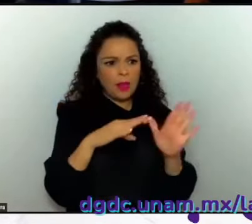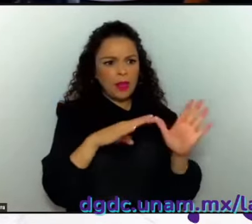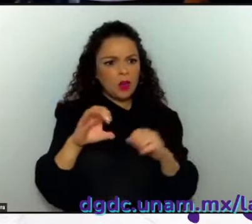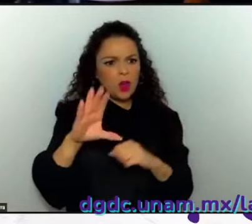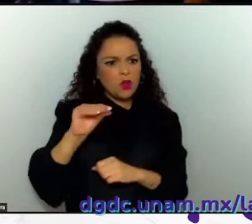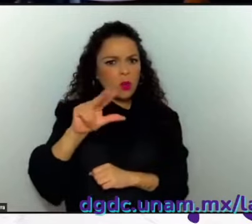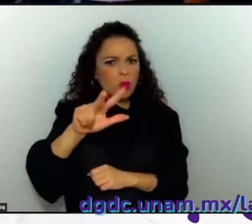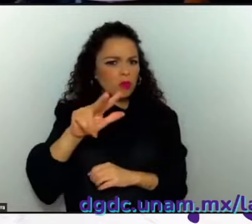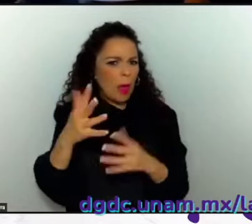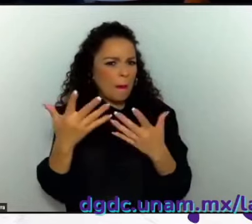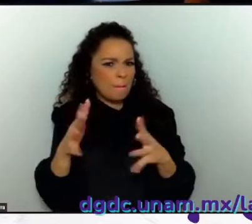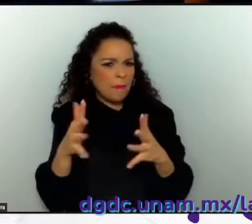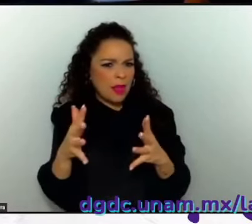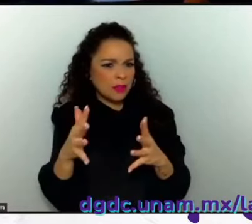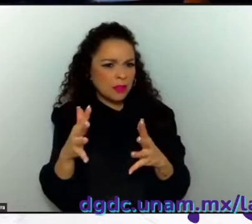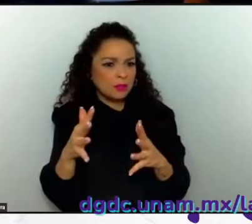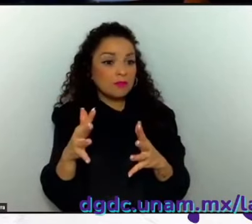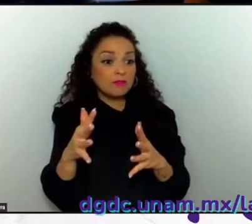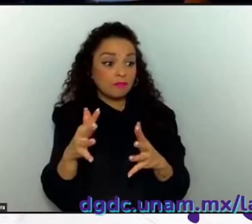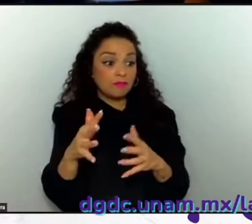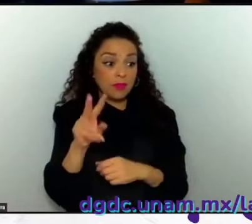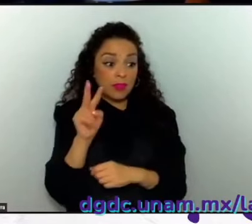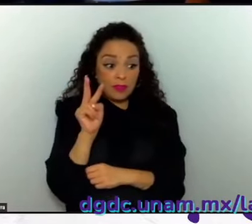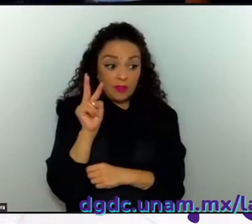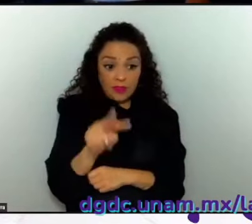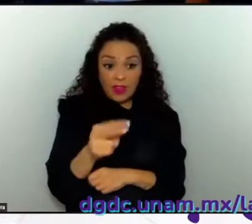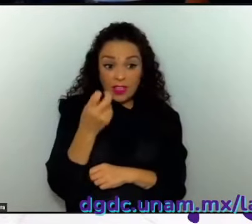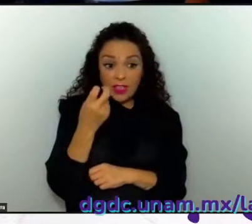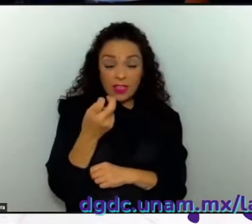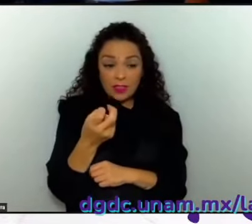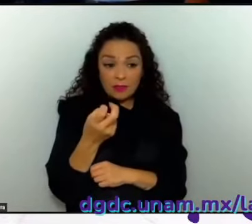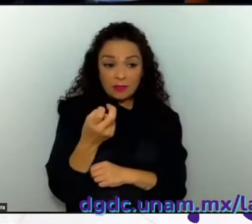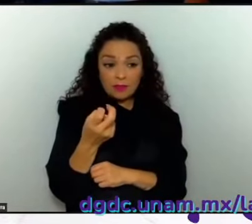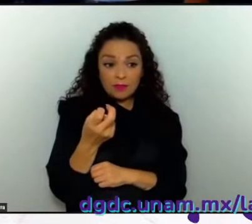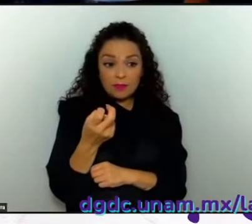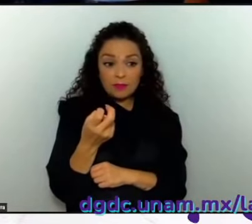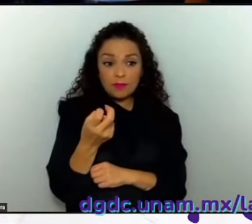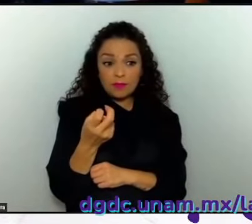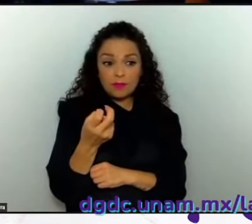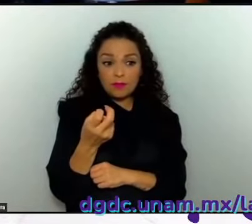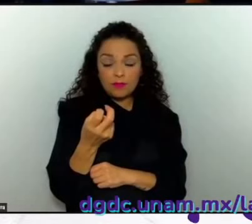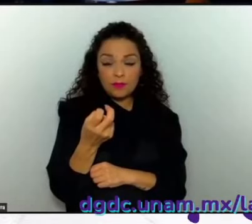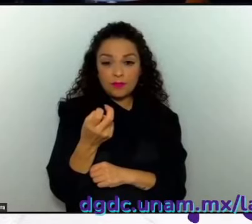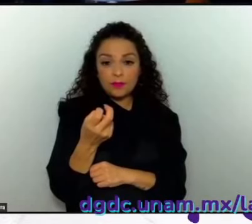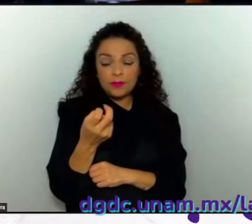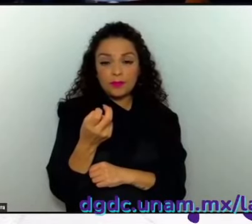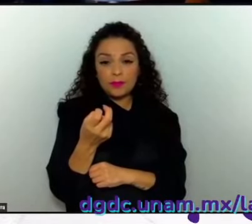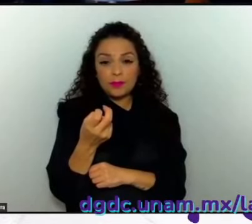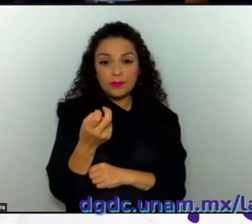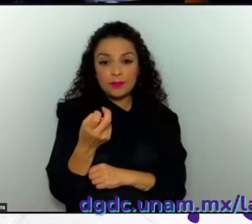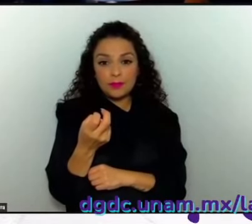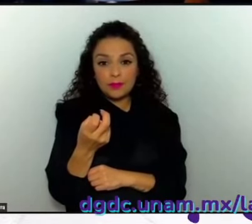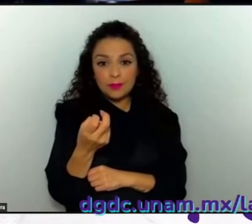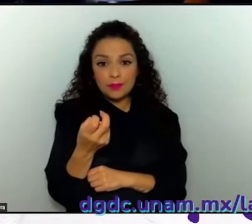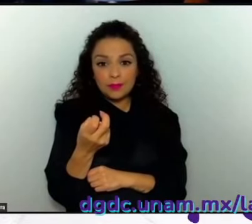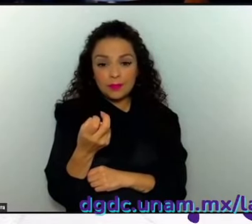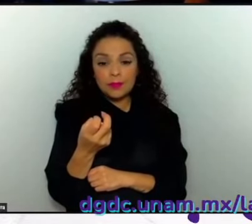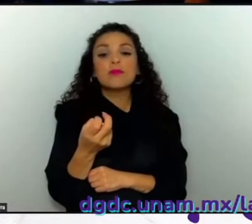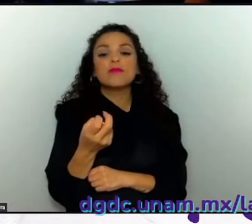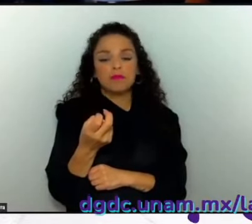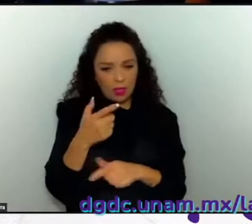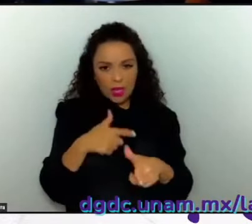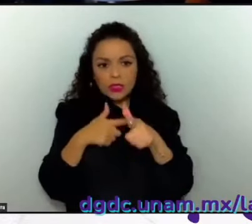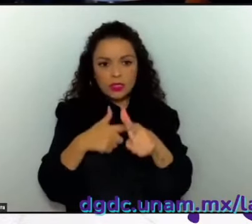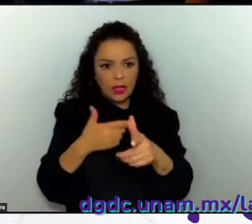por ahí. O sea que realmente es algo que todavía obviamente se está considerando y se está estudiando,